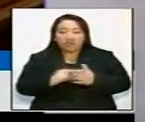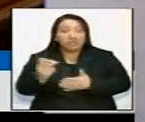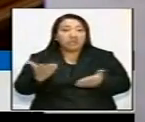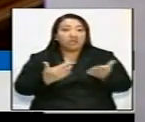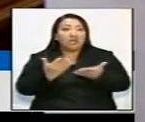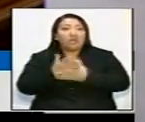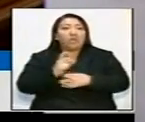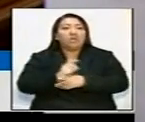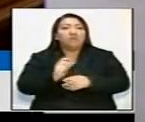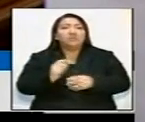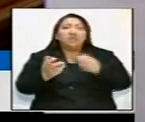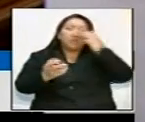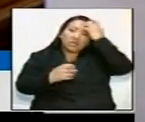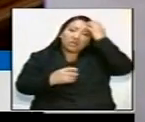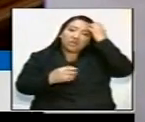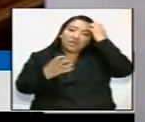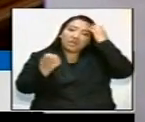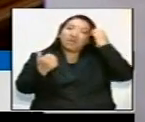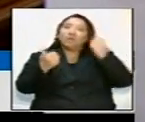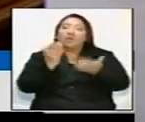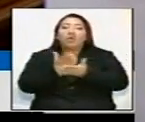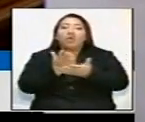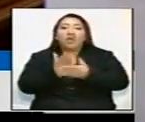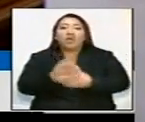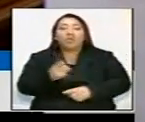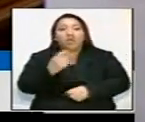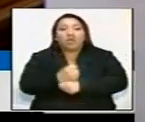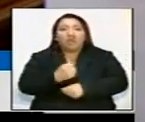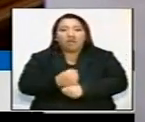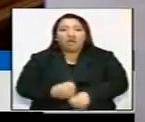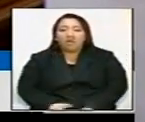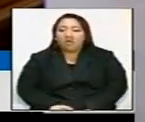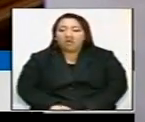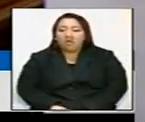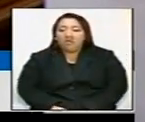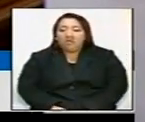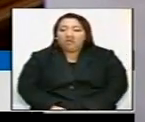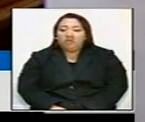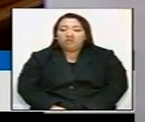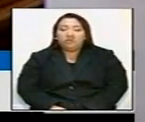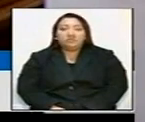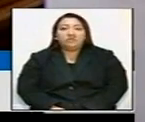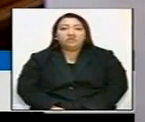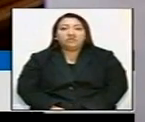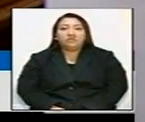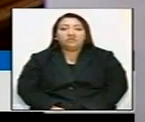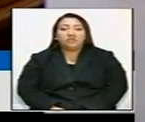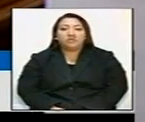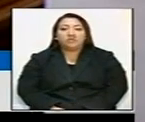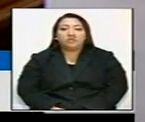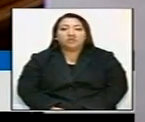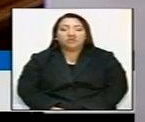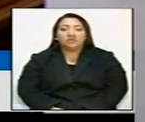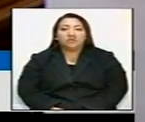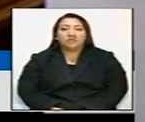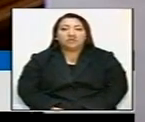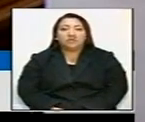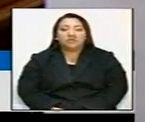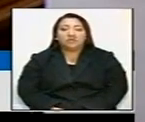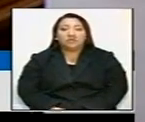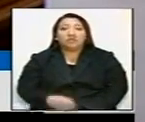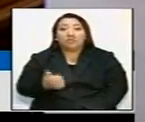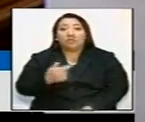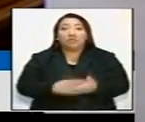servicios educativos de calidad, por un empleo bueno, que no significa